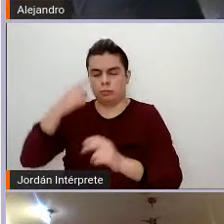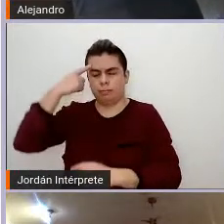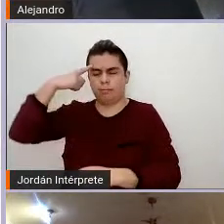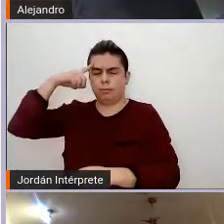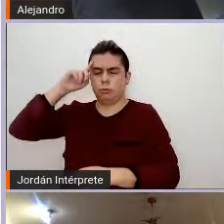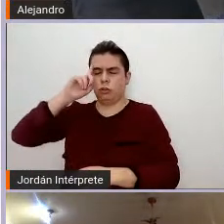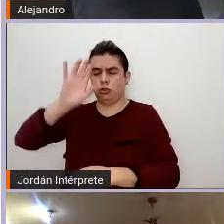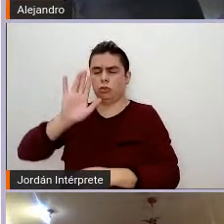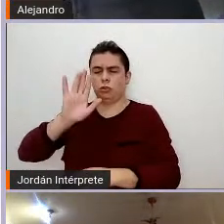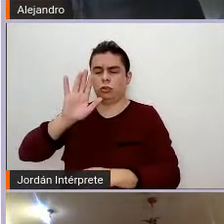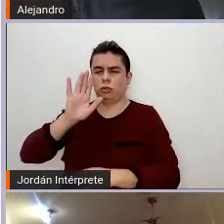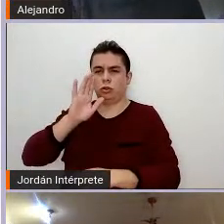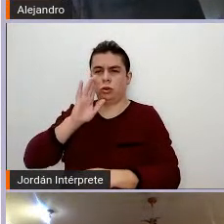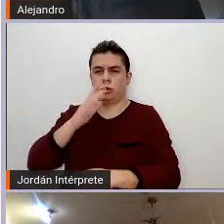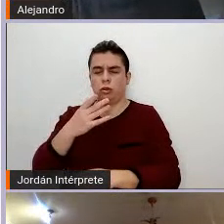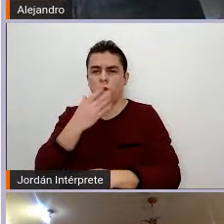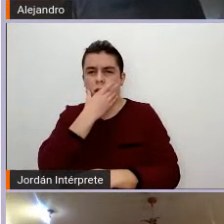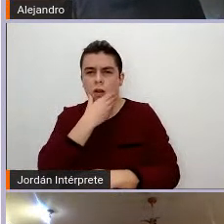poética parriana.